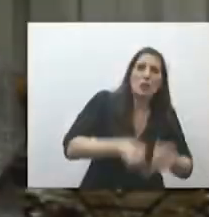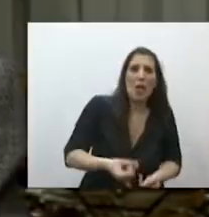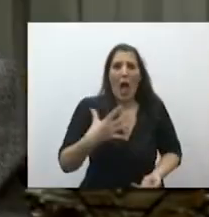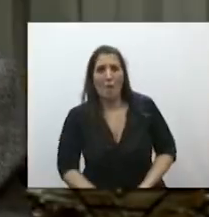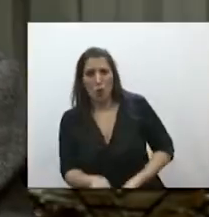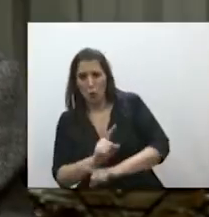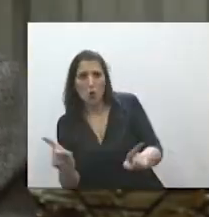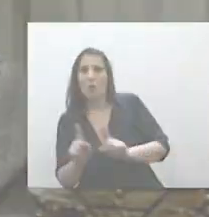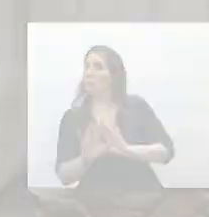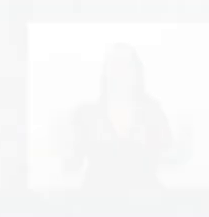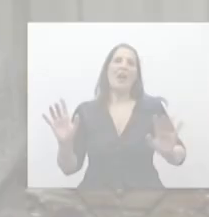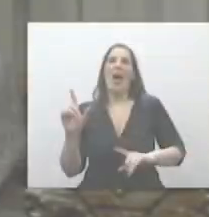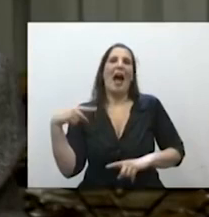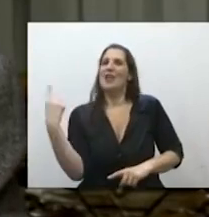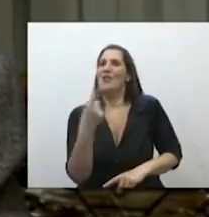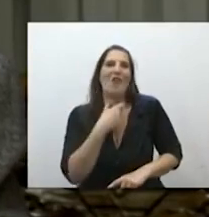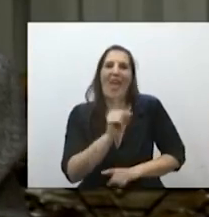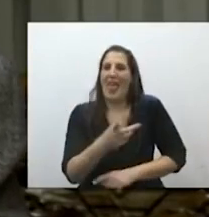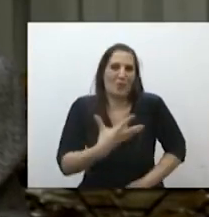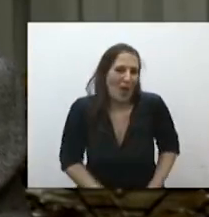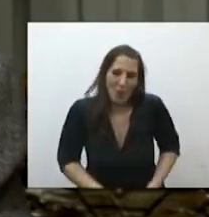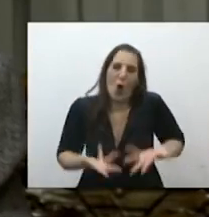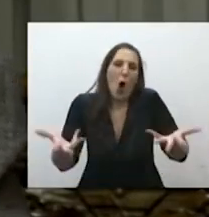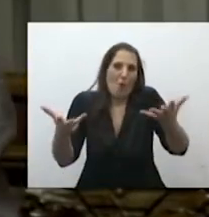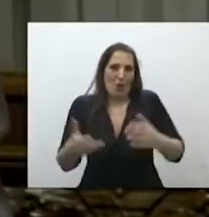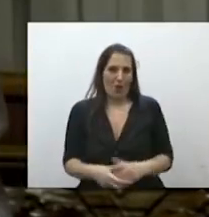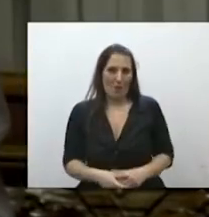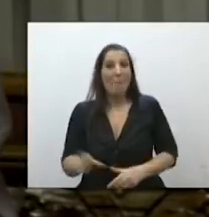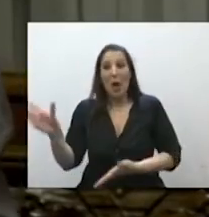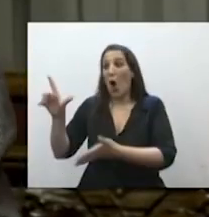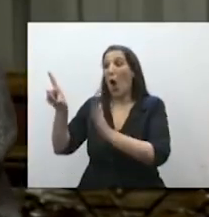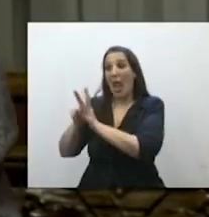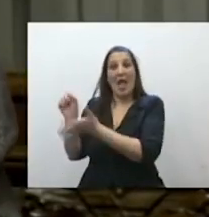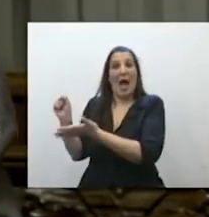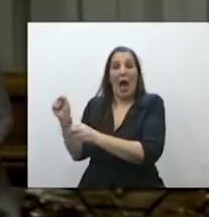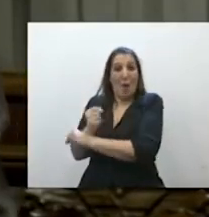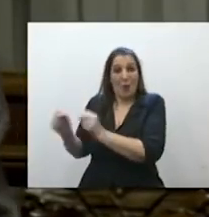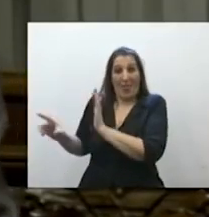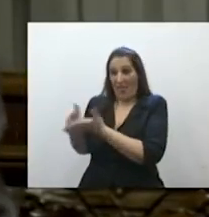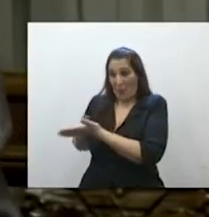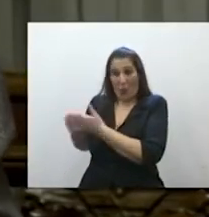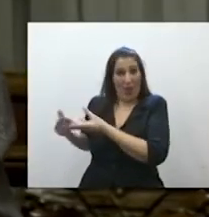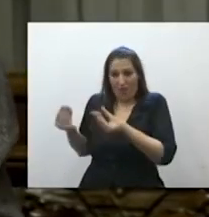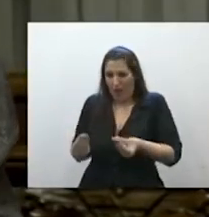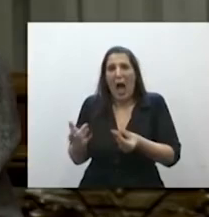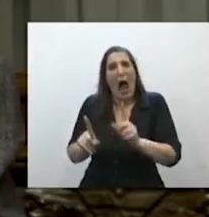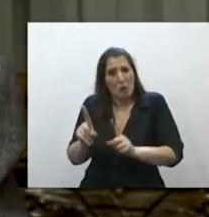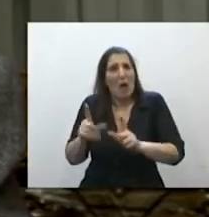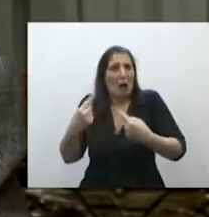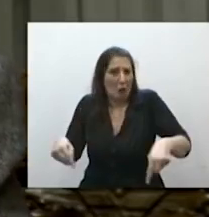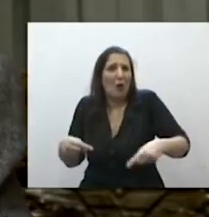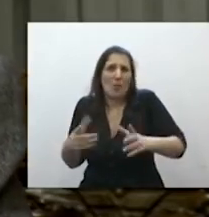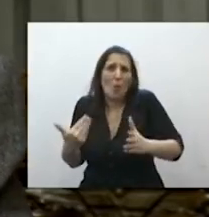porque nadie quiere el aborto. En la ley que viene de diputados podrá tener limitaciones, pero no le impone